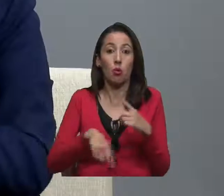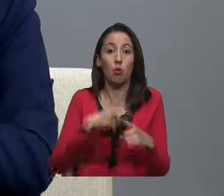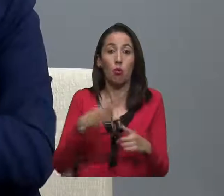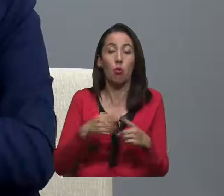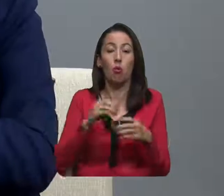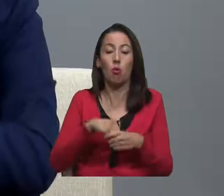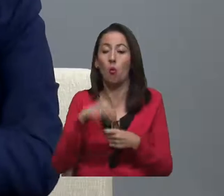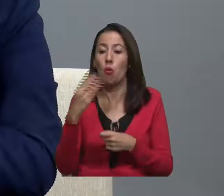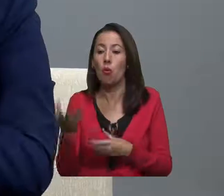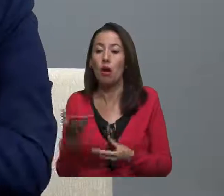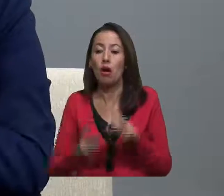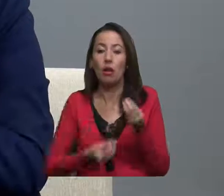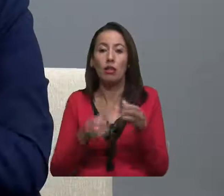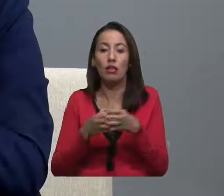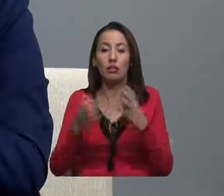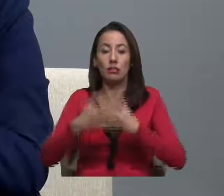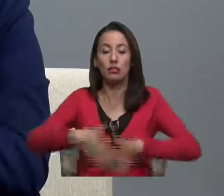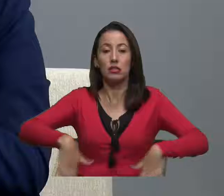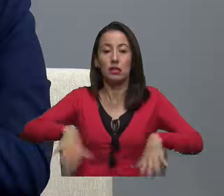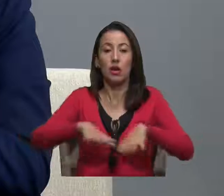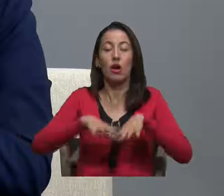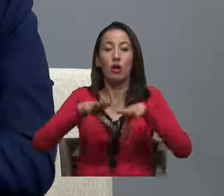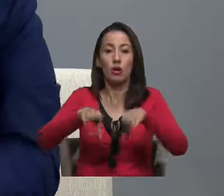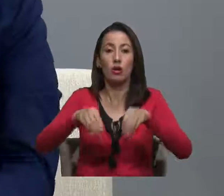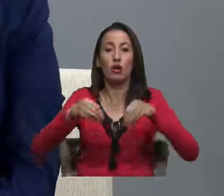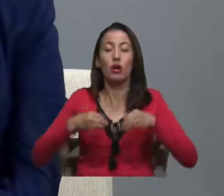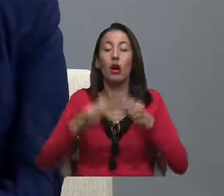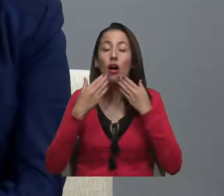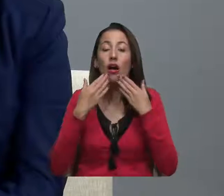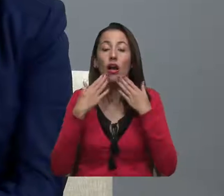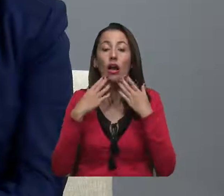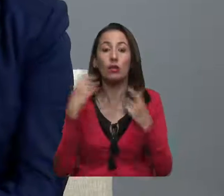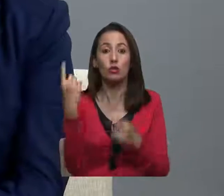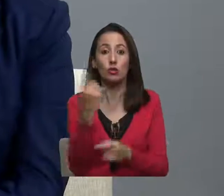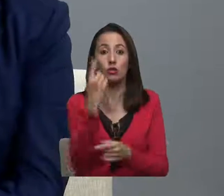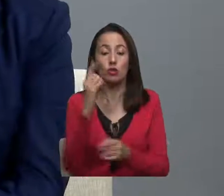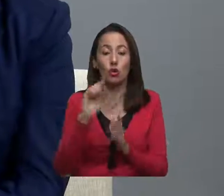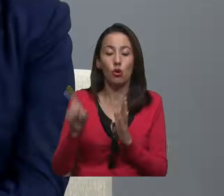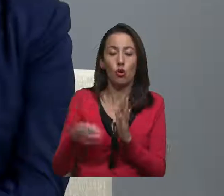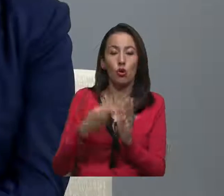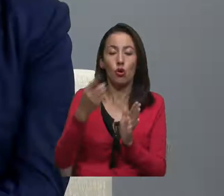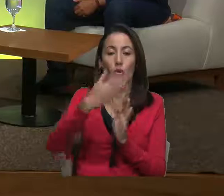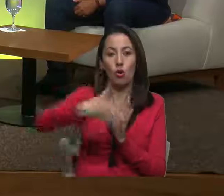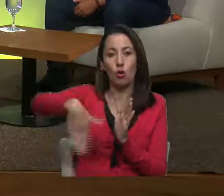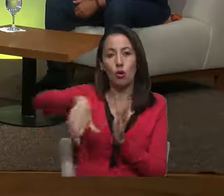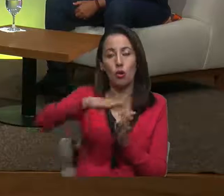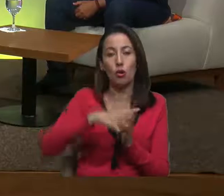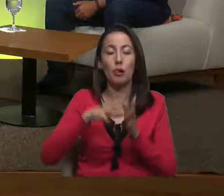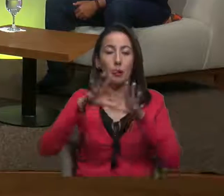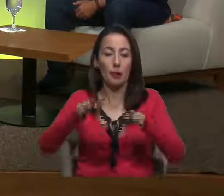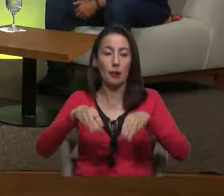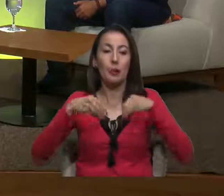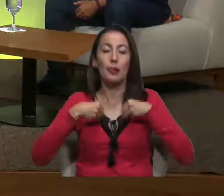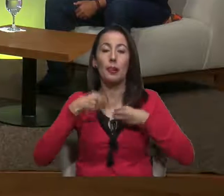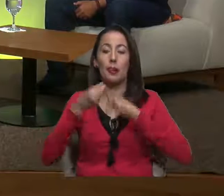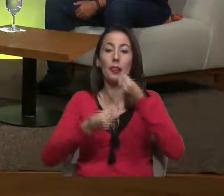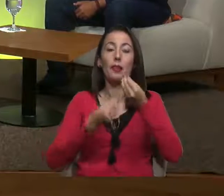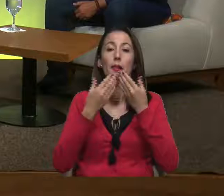al ingreso y a la salida no pagan no pagan impuestos pero lo único que les vamos a pedir es que un porcentaje de él